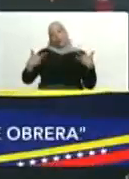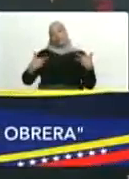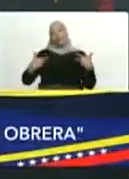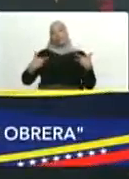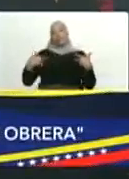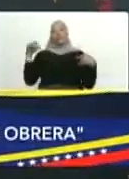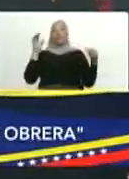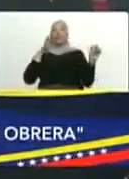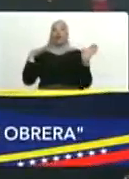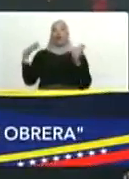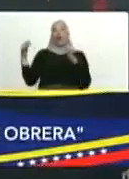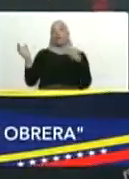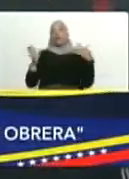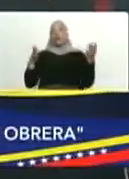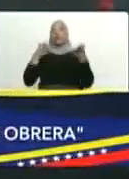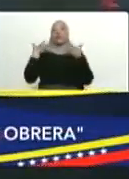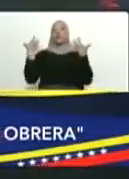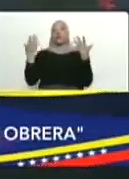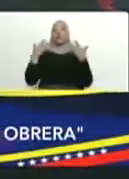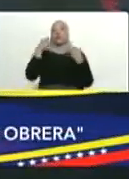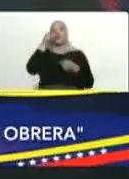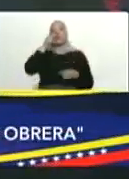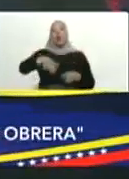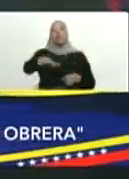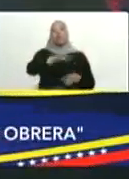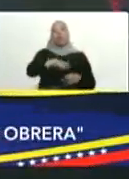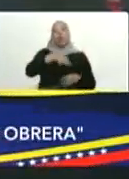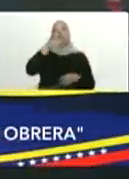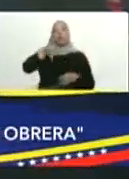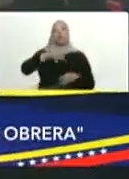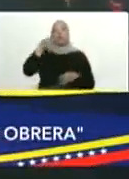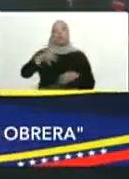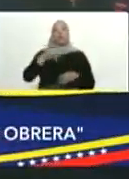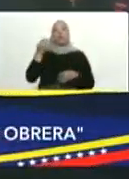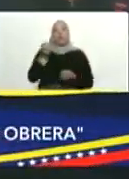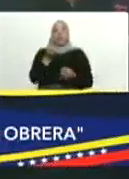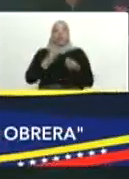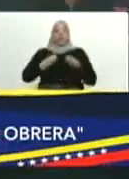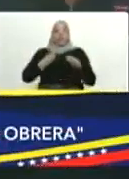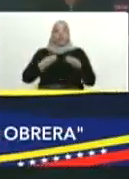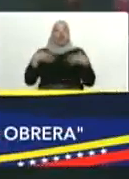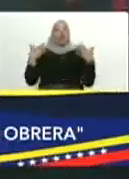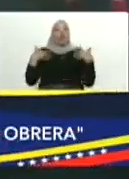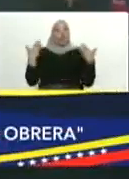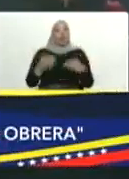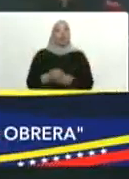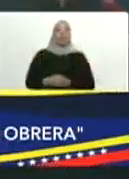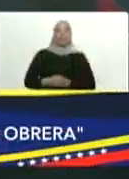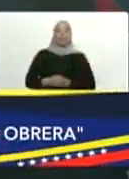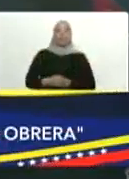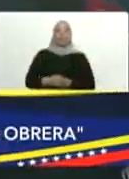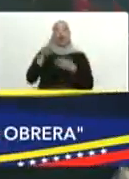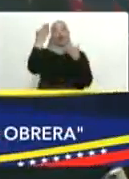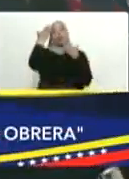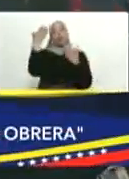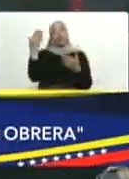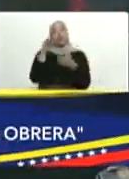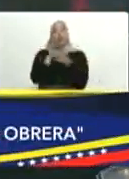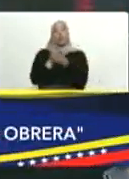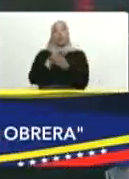el cielo brillante y el pueblo siempre vibrante Bueno mi saludo por aquí me recibe